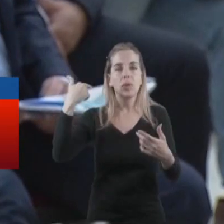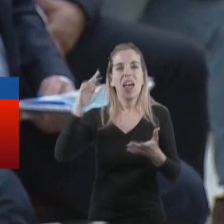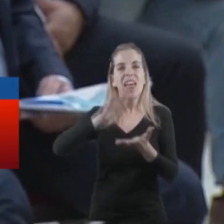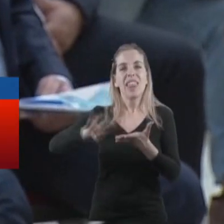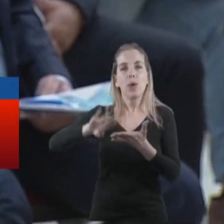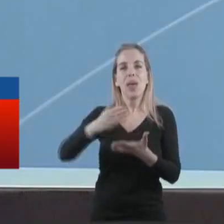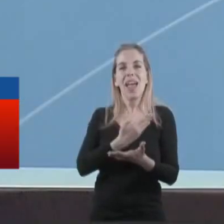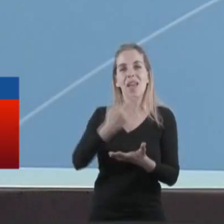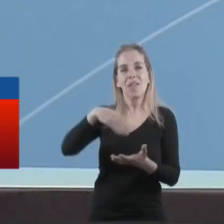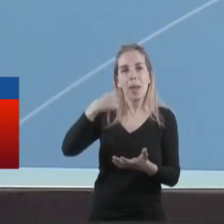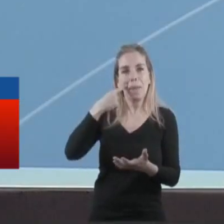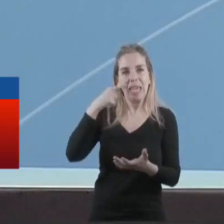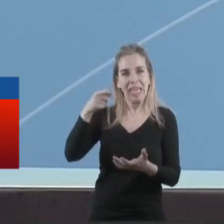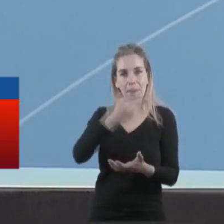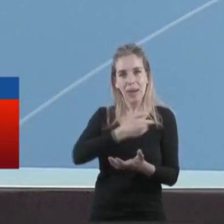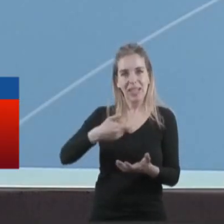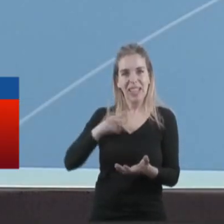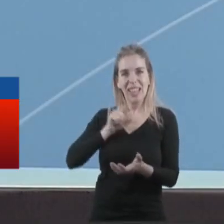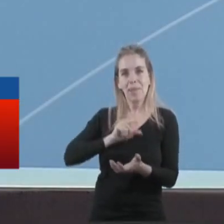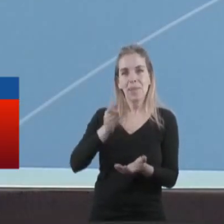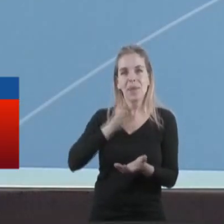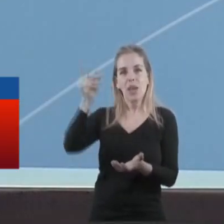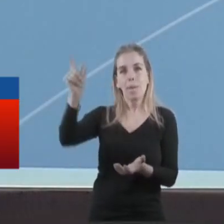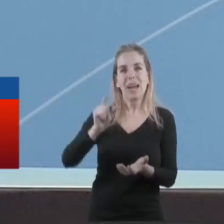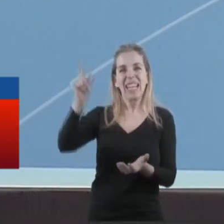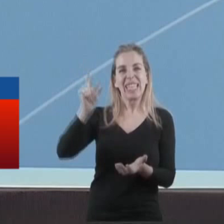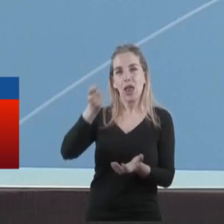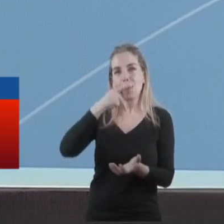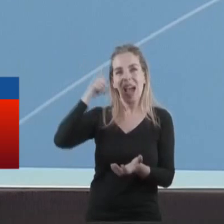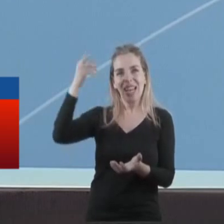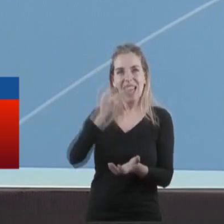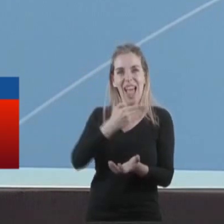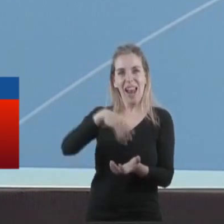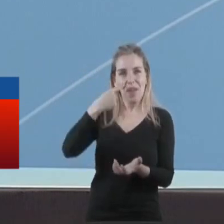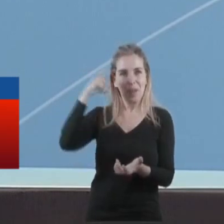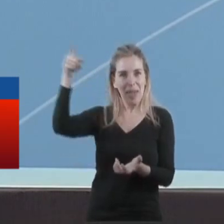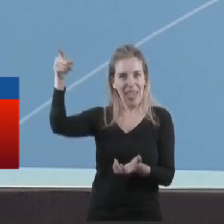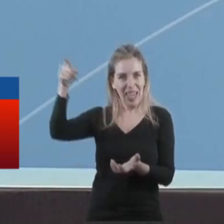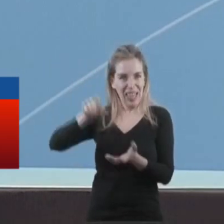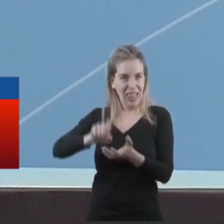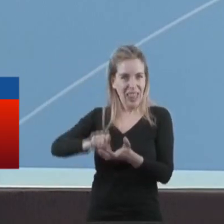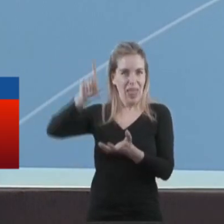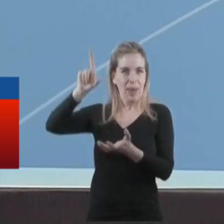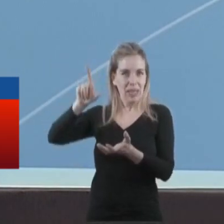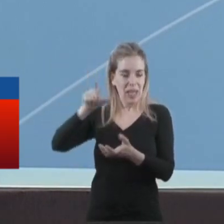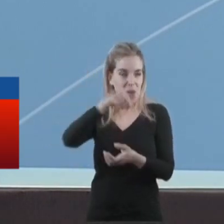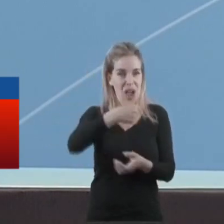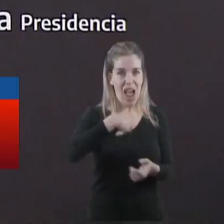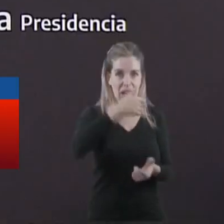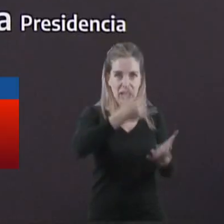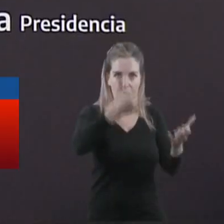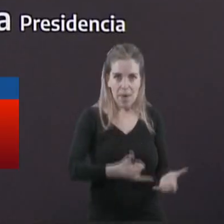45.000 millones de dólares y la Argentina tenía todas estas oportunidades, todos estos proyectos de